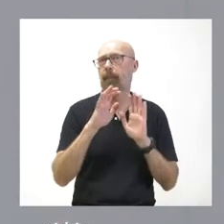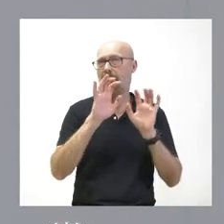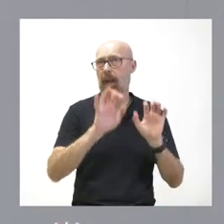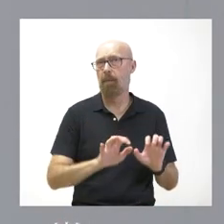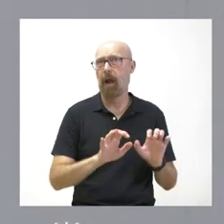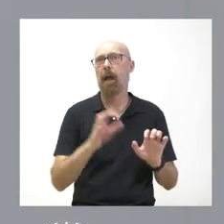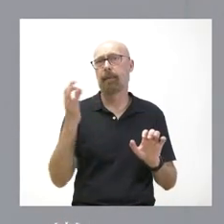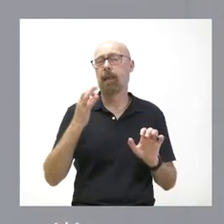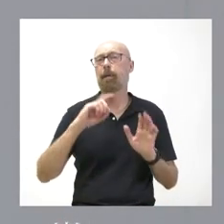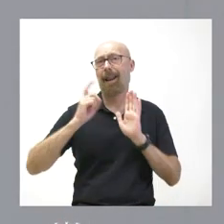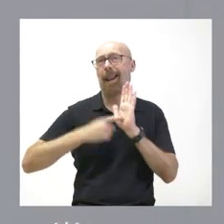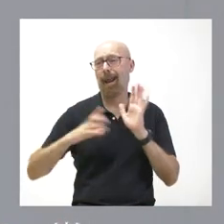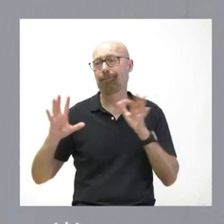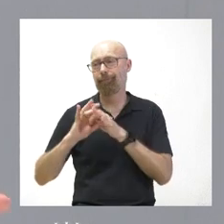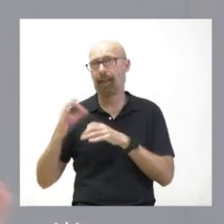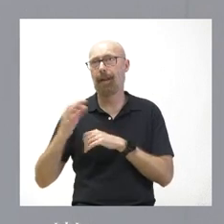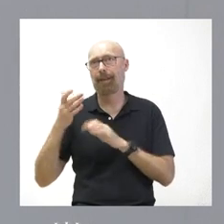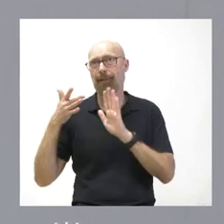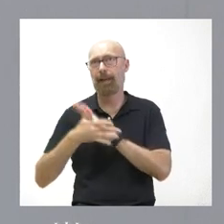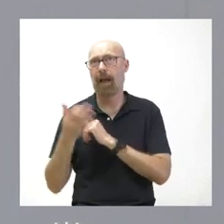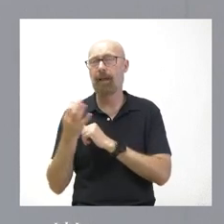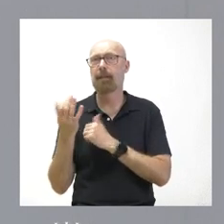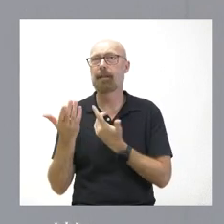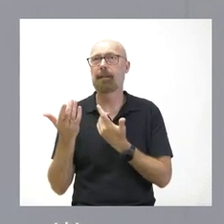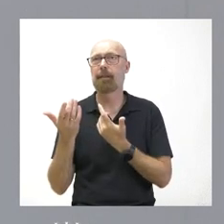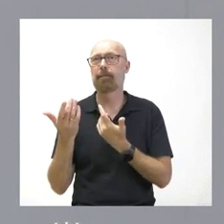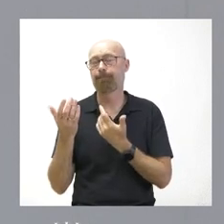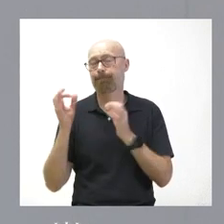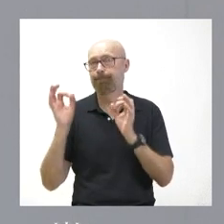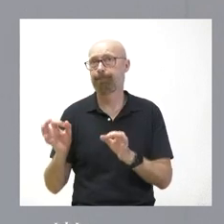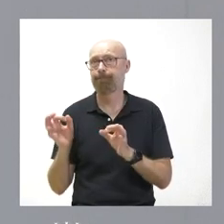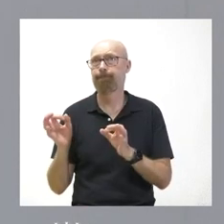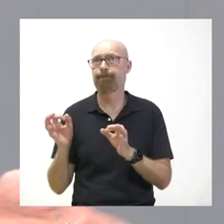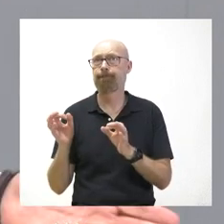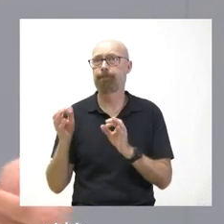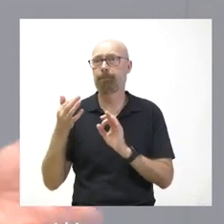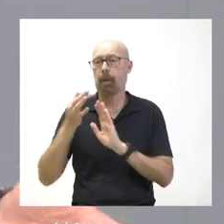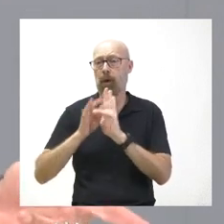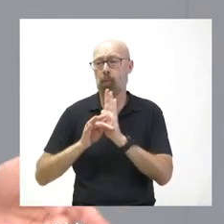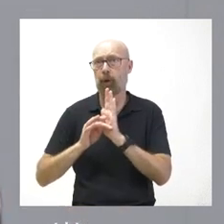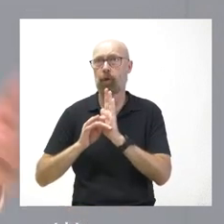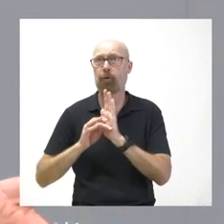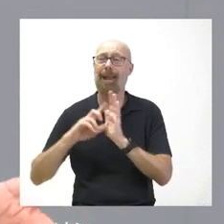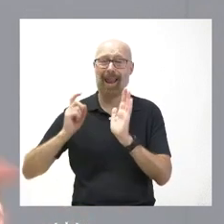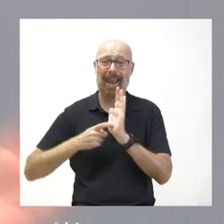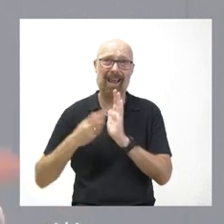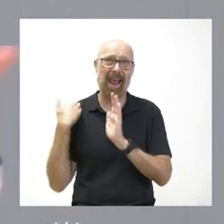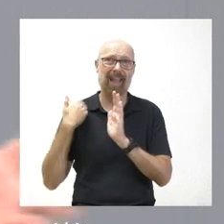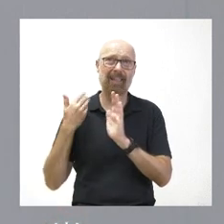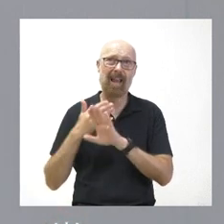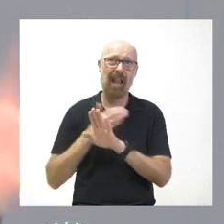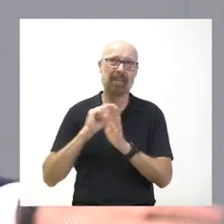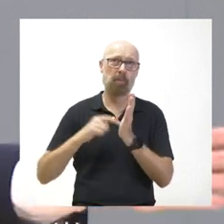con Rango de ley y por tanto está supeditada a que efectivamente se apruebe la ley que enviamos la ley